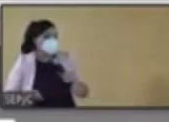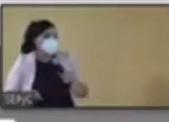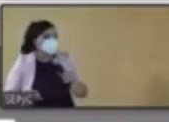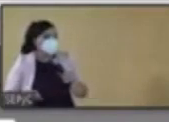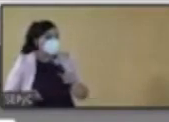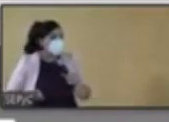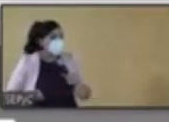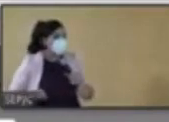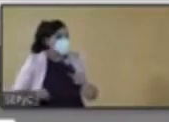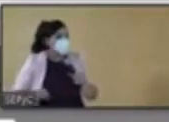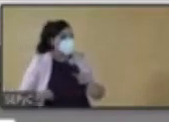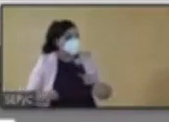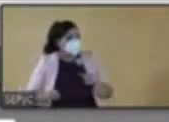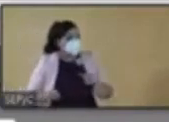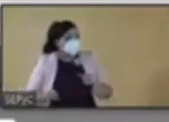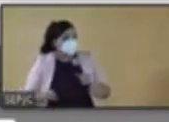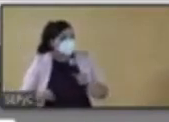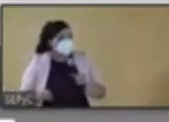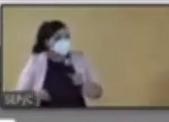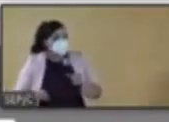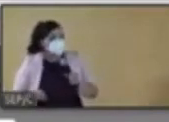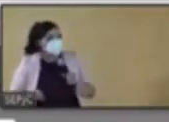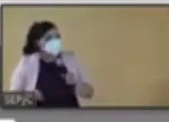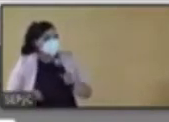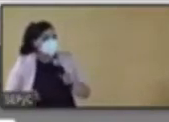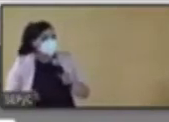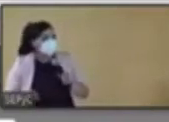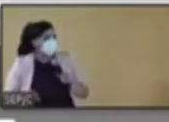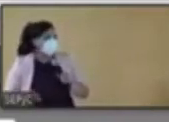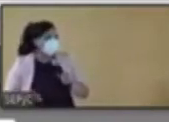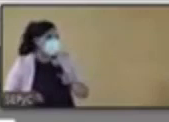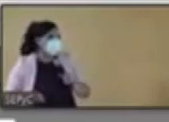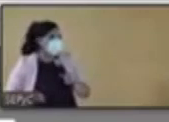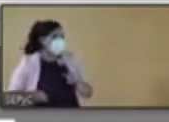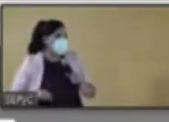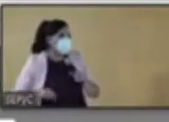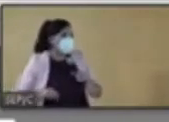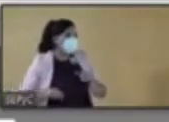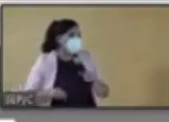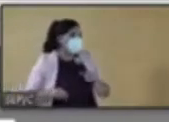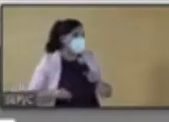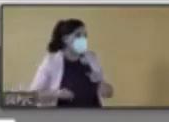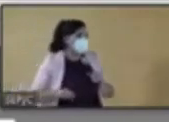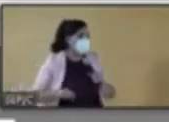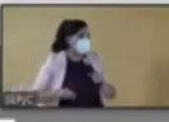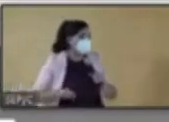puede ser a crédito de contado. Y el valor de adquisición de dichos bienes.